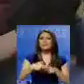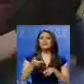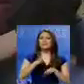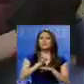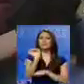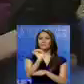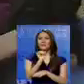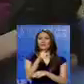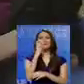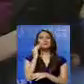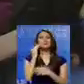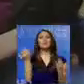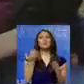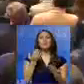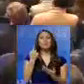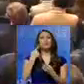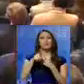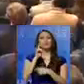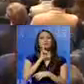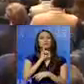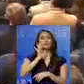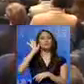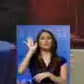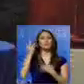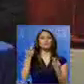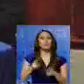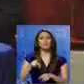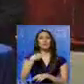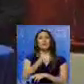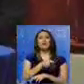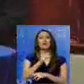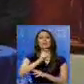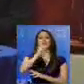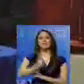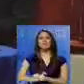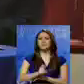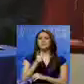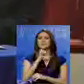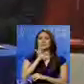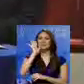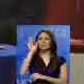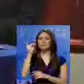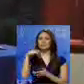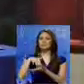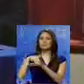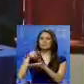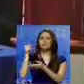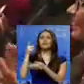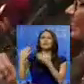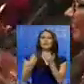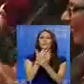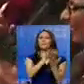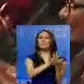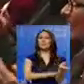los hizo en las universidades de Colorado State, en la de Maryland y también en la de Texas. Y hasta hace poco formó parte del proyecto Prometeo,